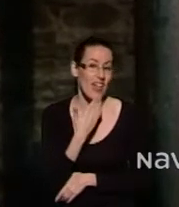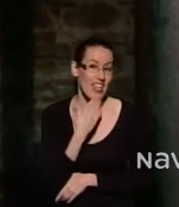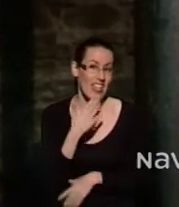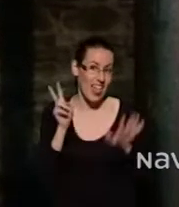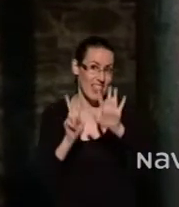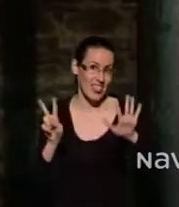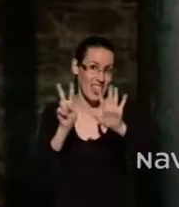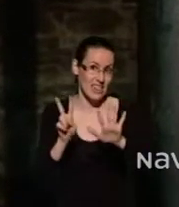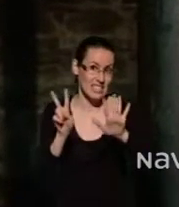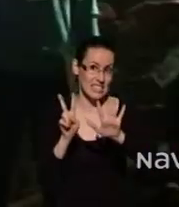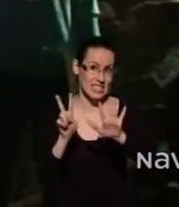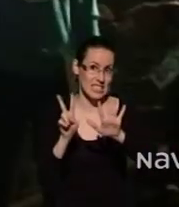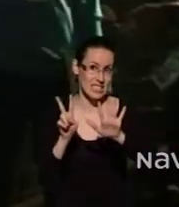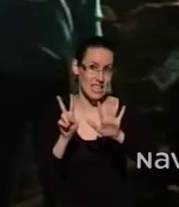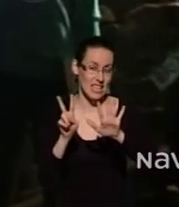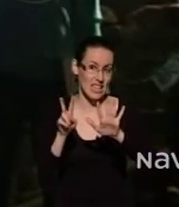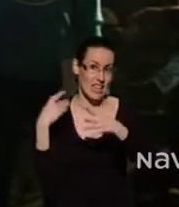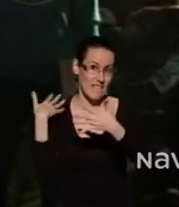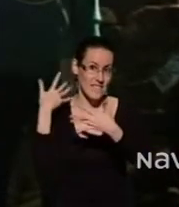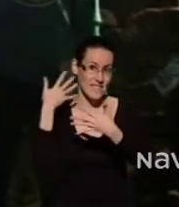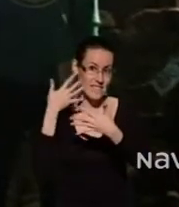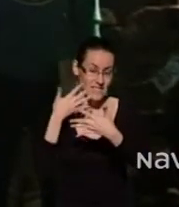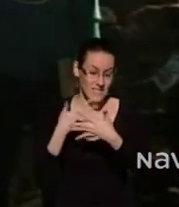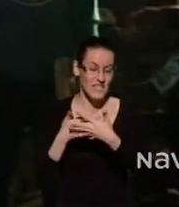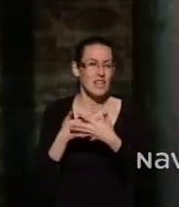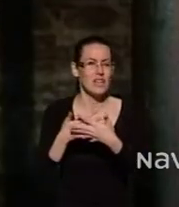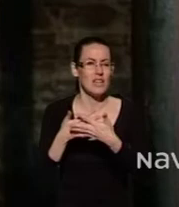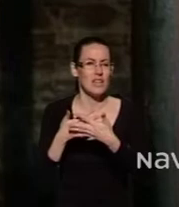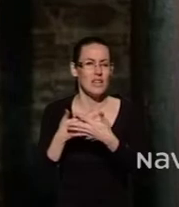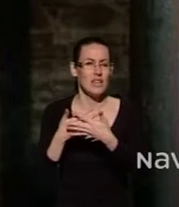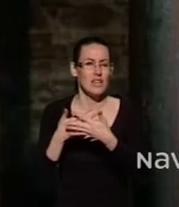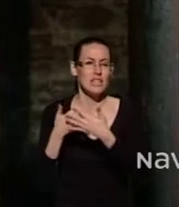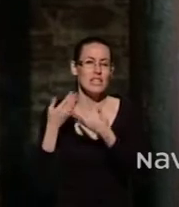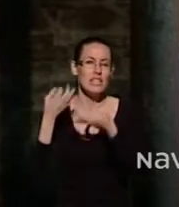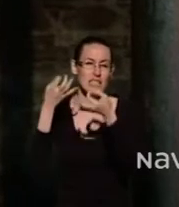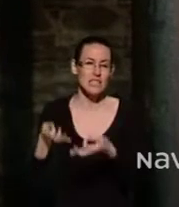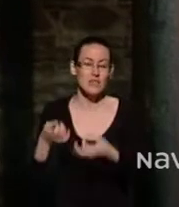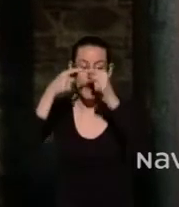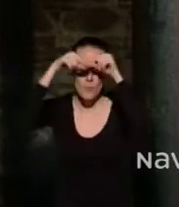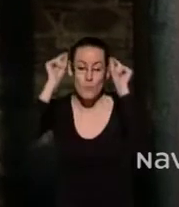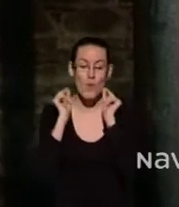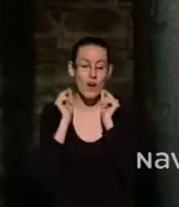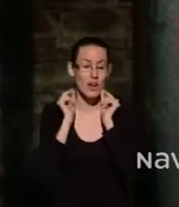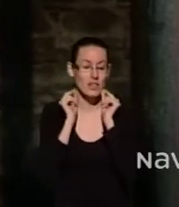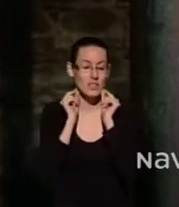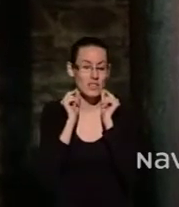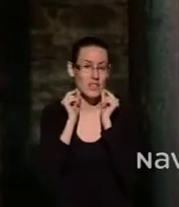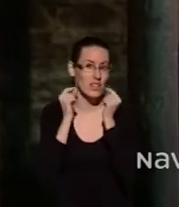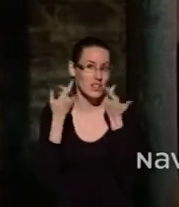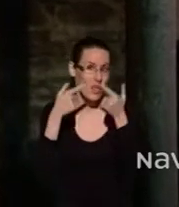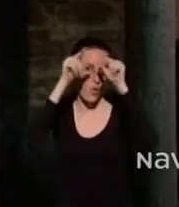a las monjas. Pero cuando comulgabas a los 7 se bajaba a las escuelas que estaban donde el ayuntamiento. Y entonces, pues en el